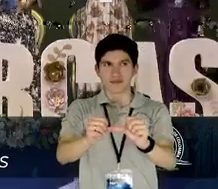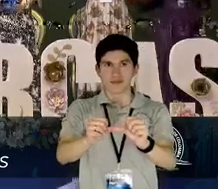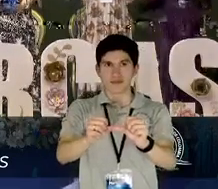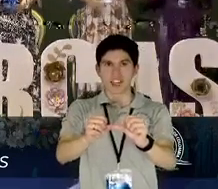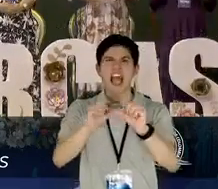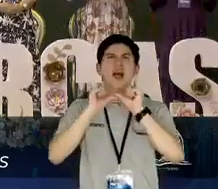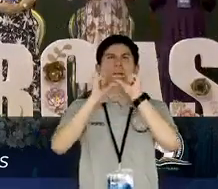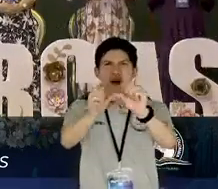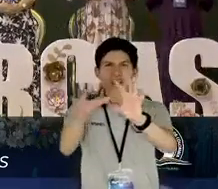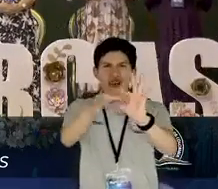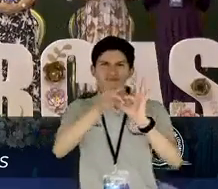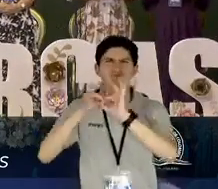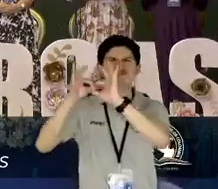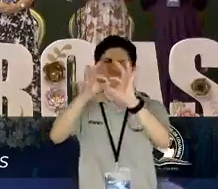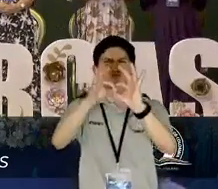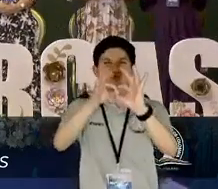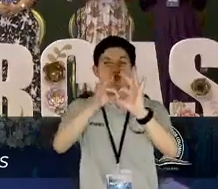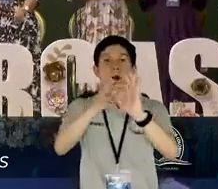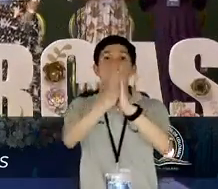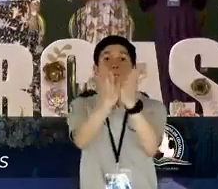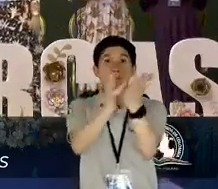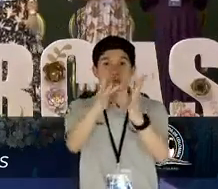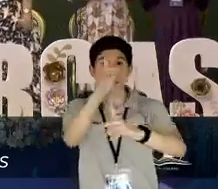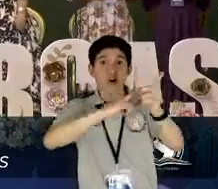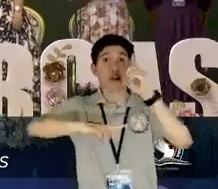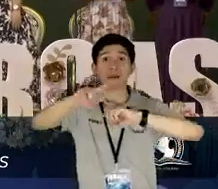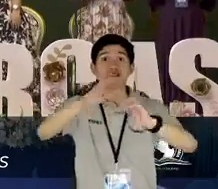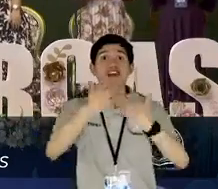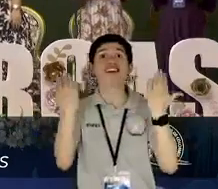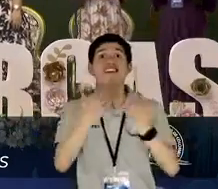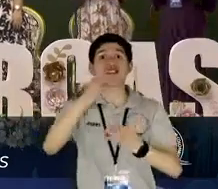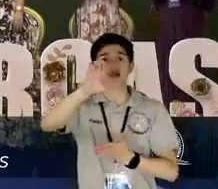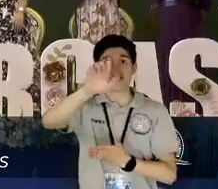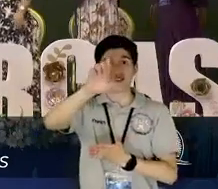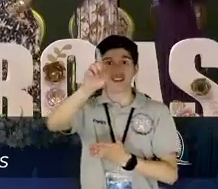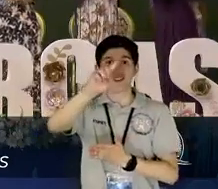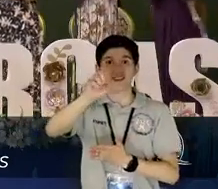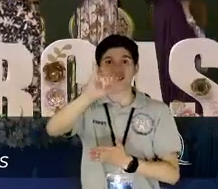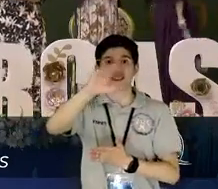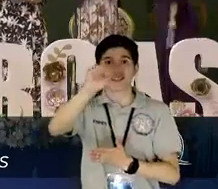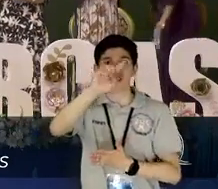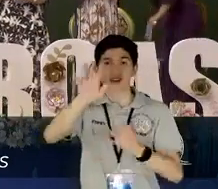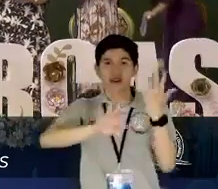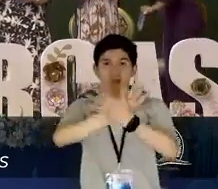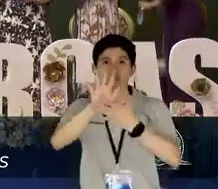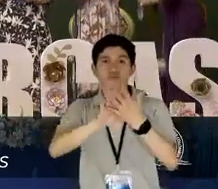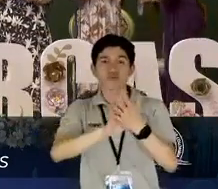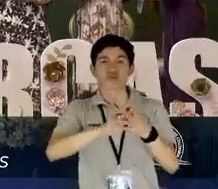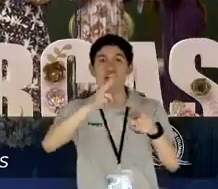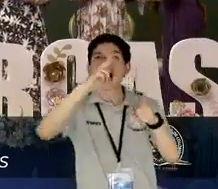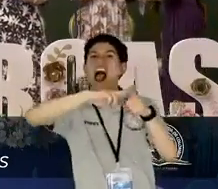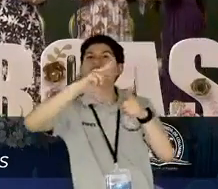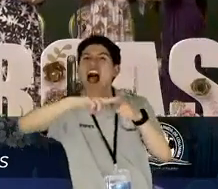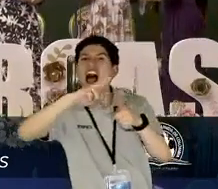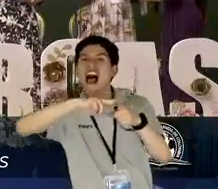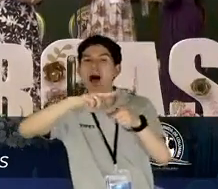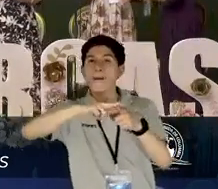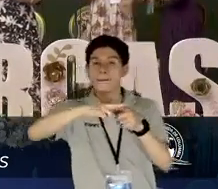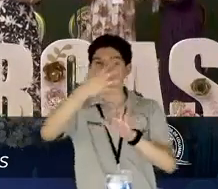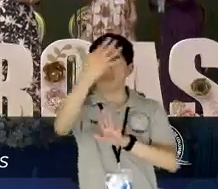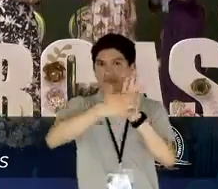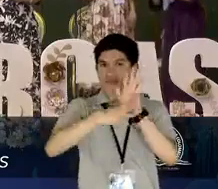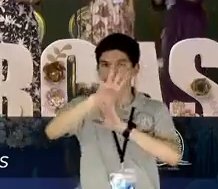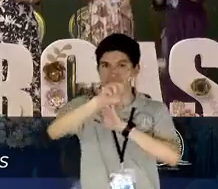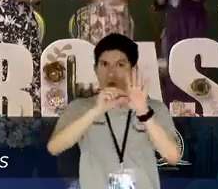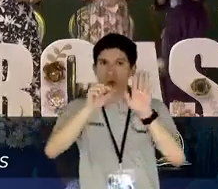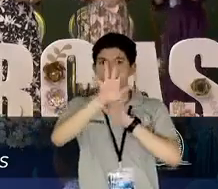unidad. Efesios capítulo 4, el verso 1 al 5. En la versión TLA vamos a leer esta